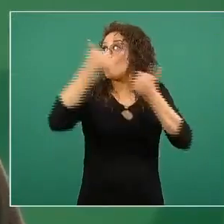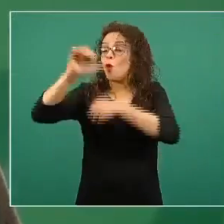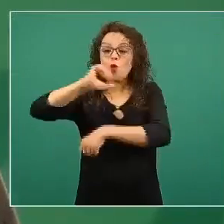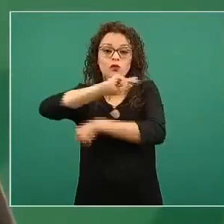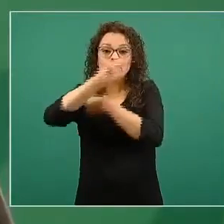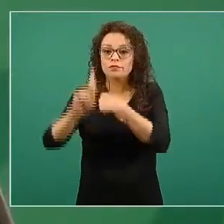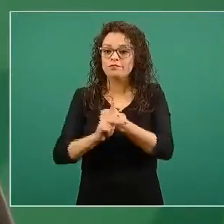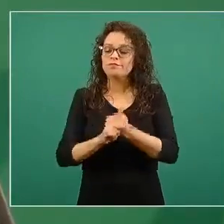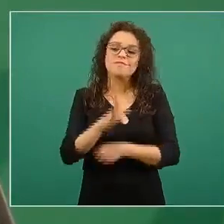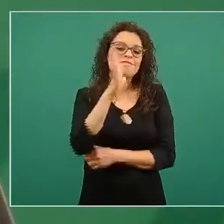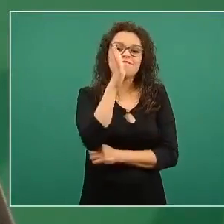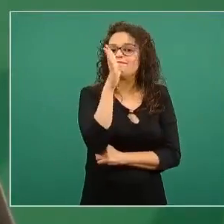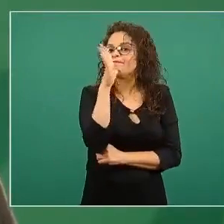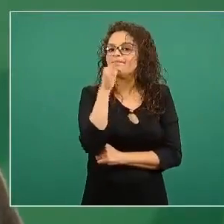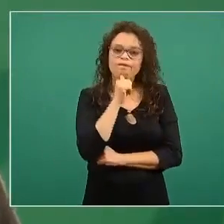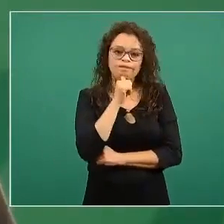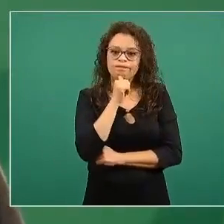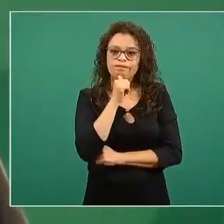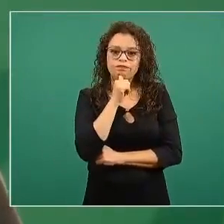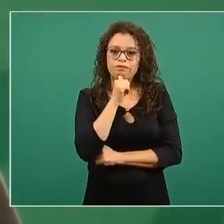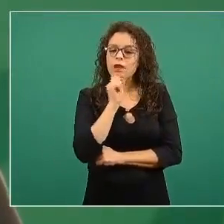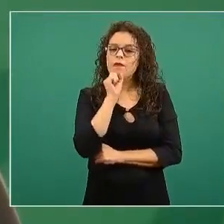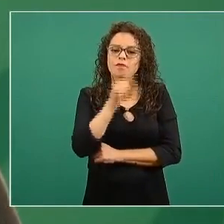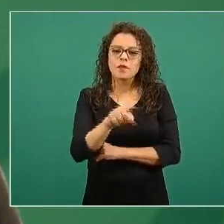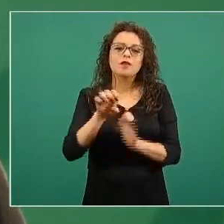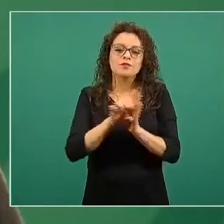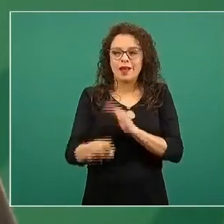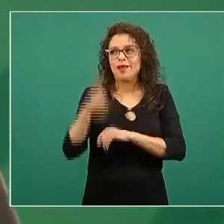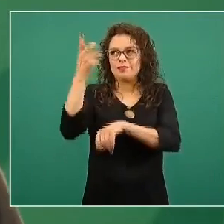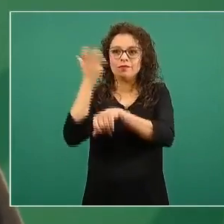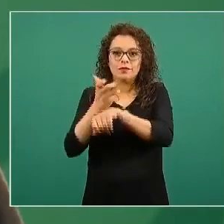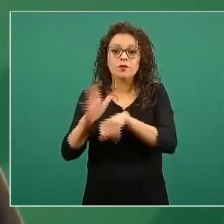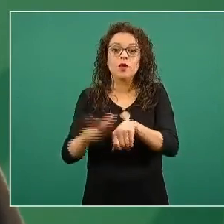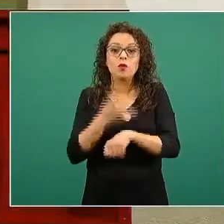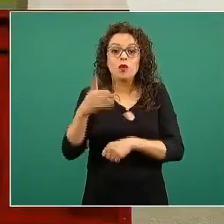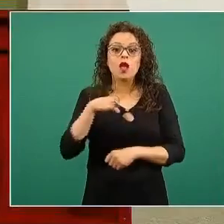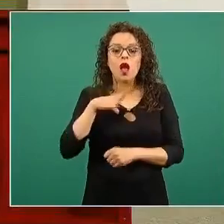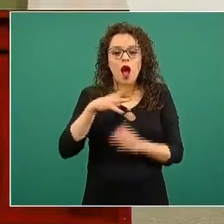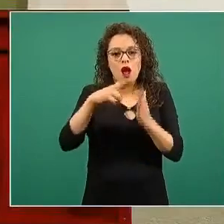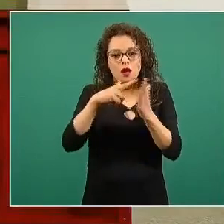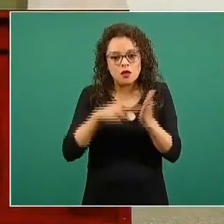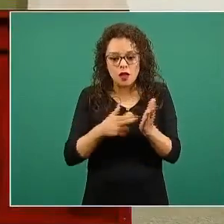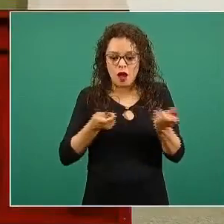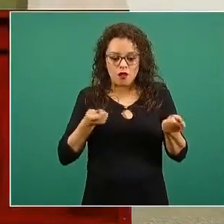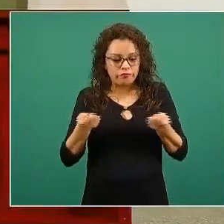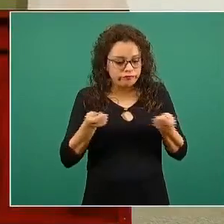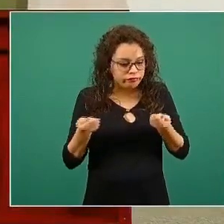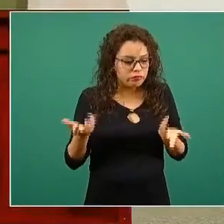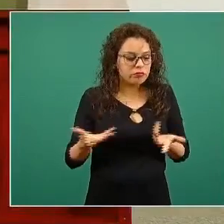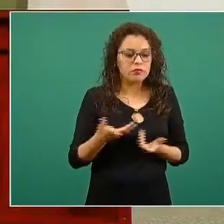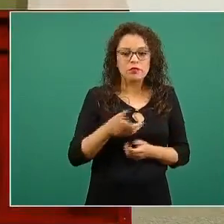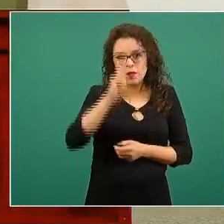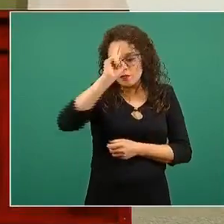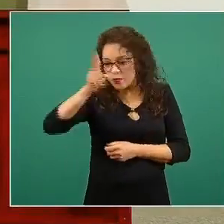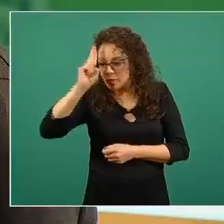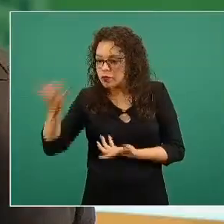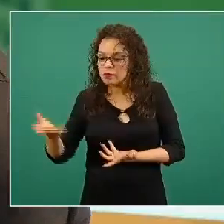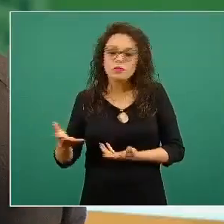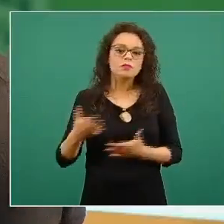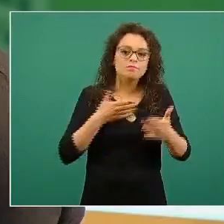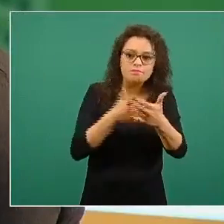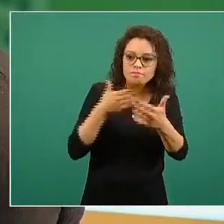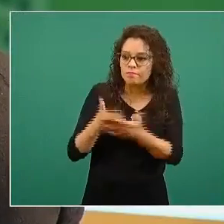incluido lógicamente Estados Unidos, por todas las regulaciones y restricciones que cada uno de los países tiene para el uso de emergencia